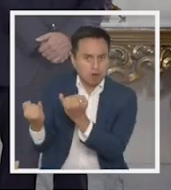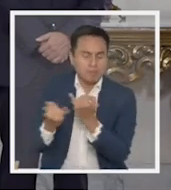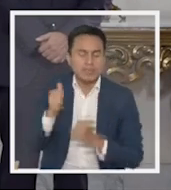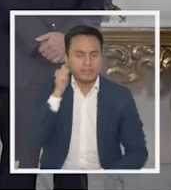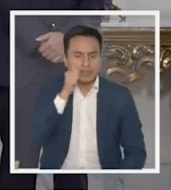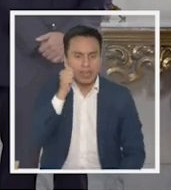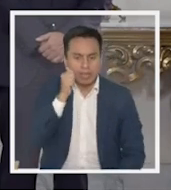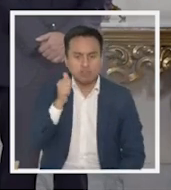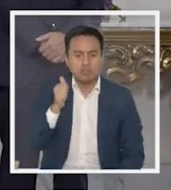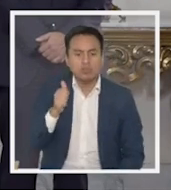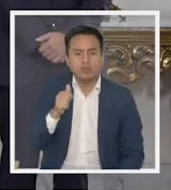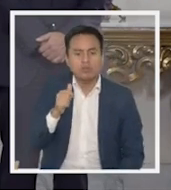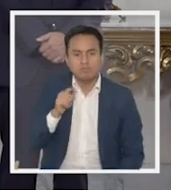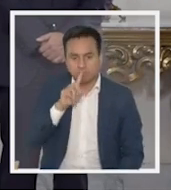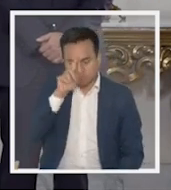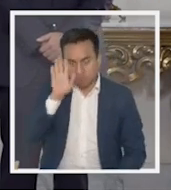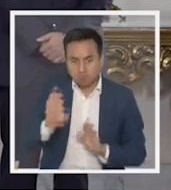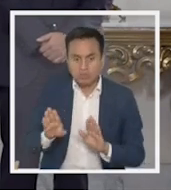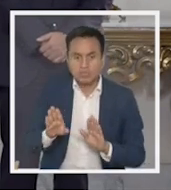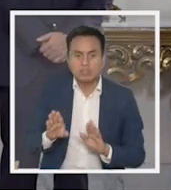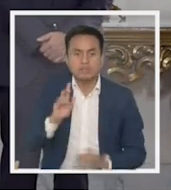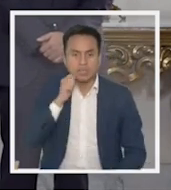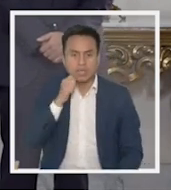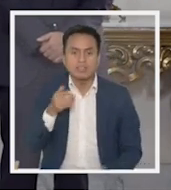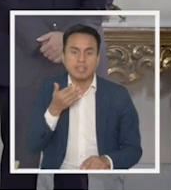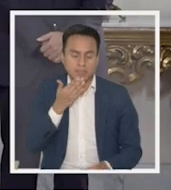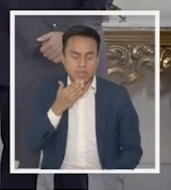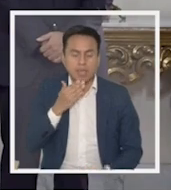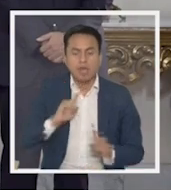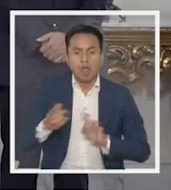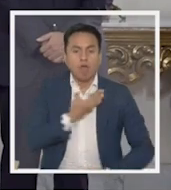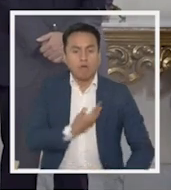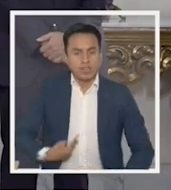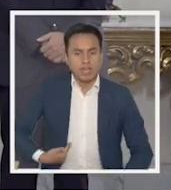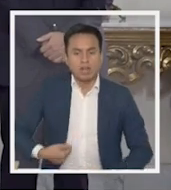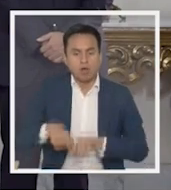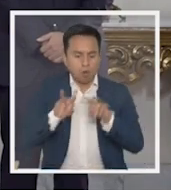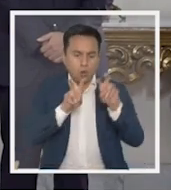gobernar en los otros ámbitos propios del trabajo que le corresponde a nuestro gobierno.